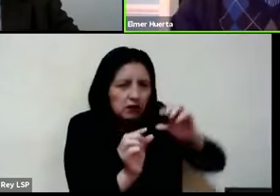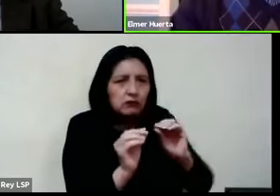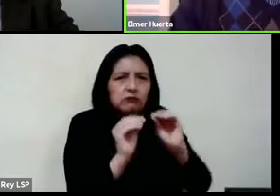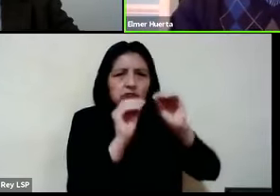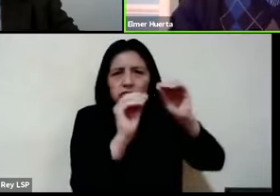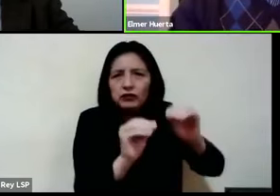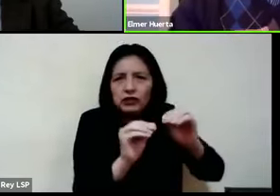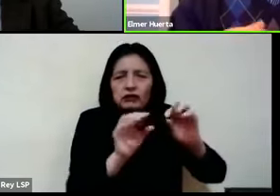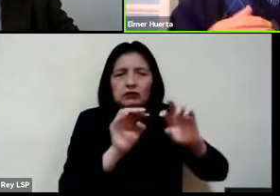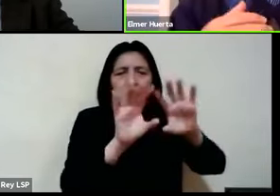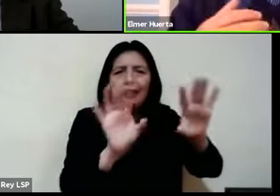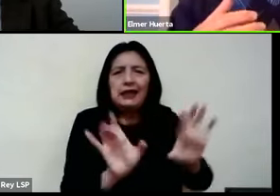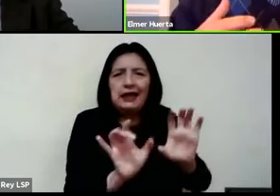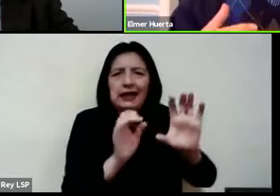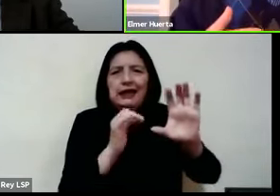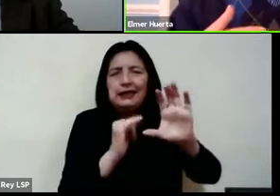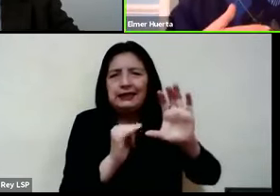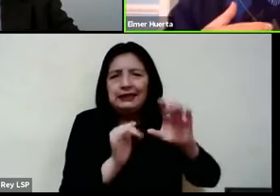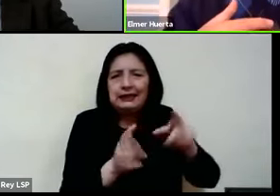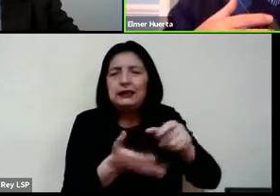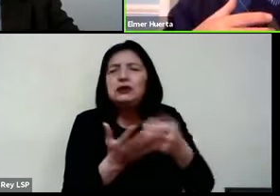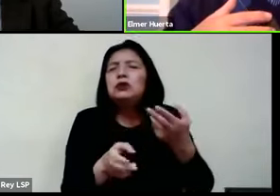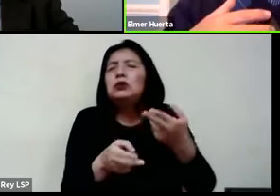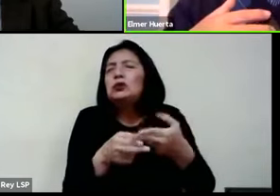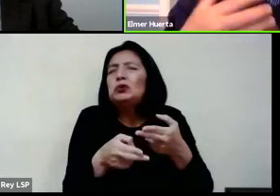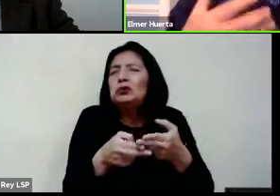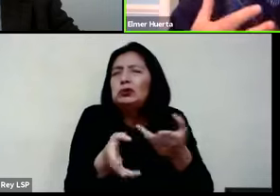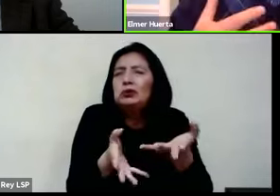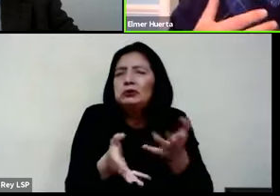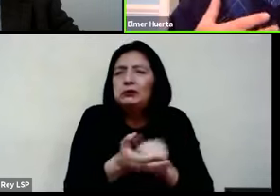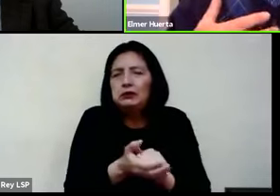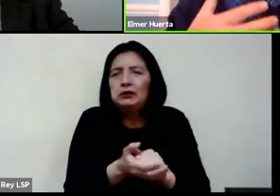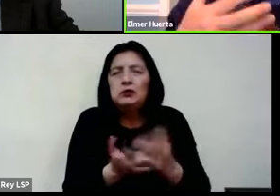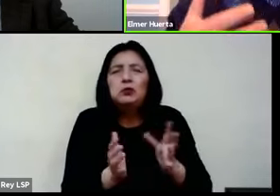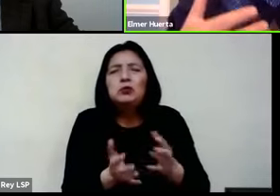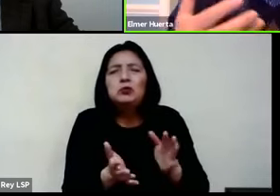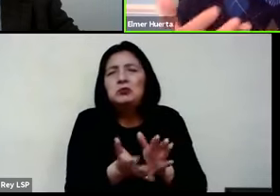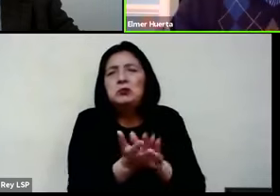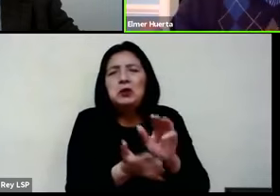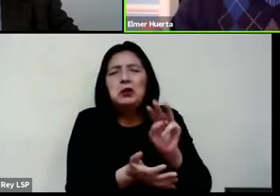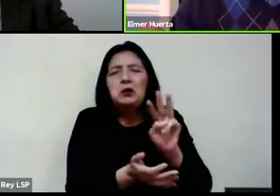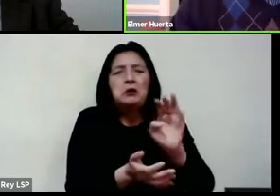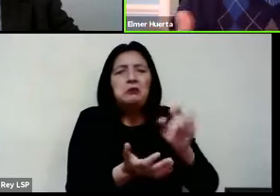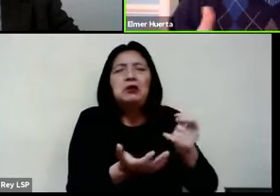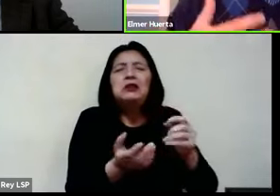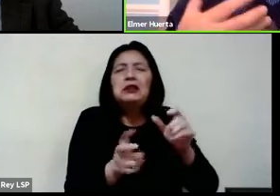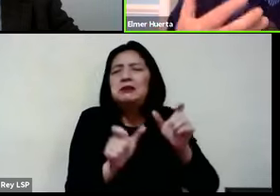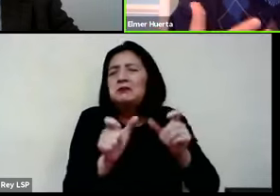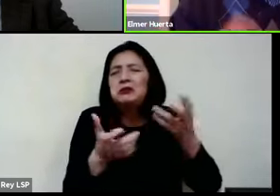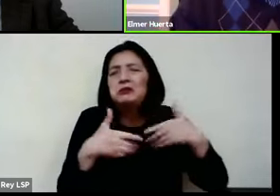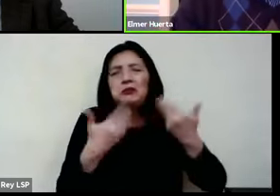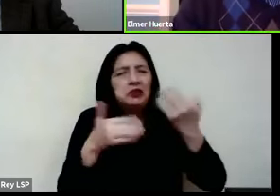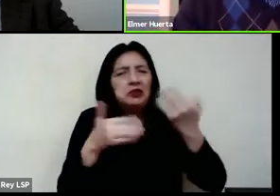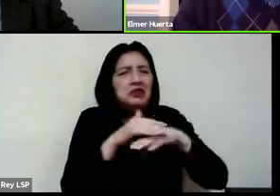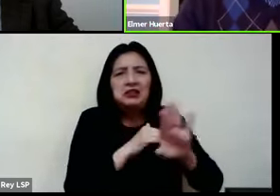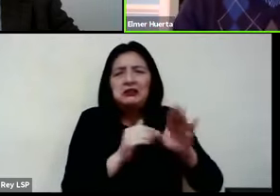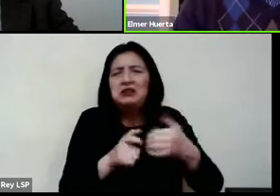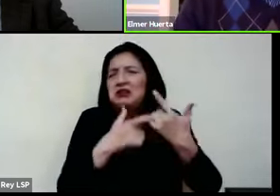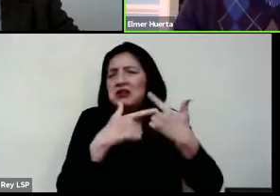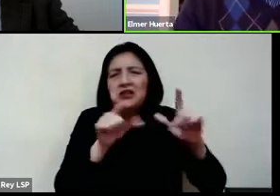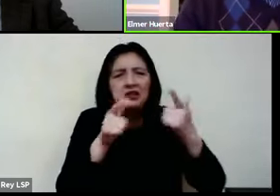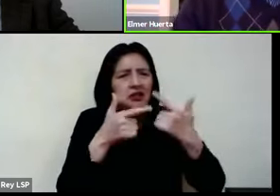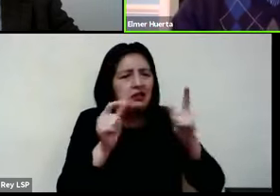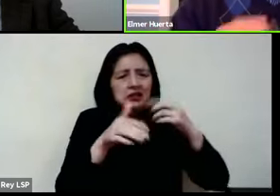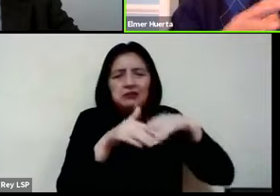Internet de lo que se llama en una página de libre acceso. Una página de libre